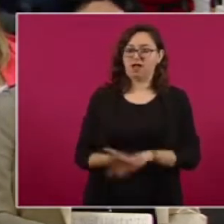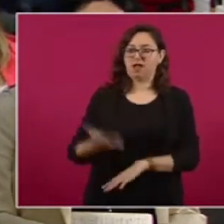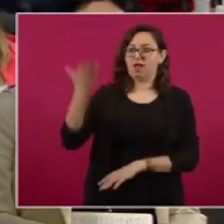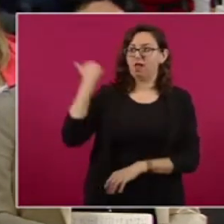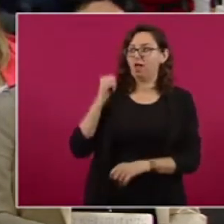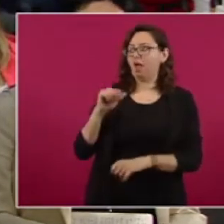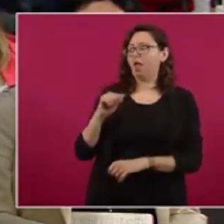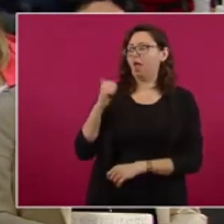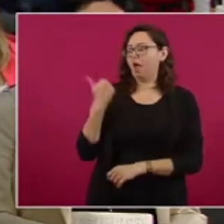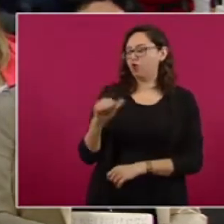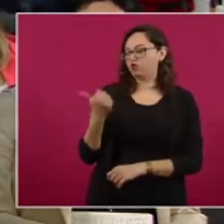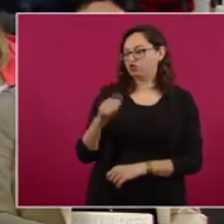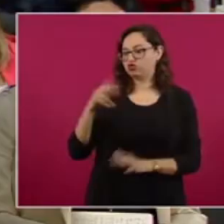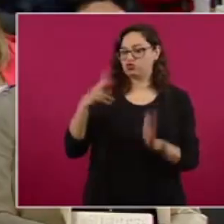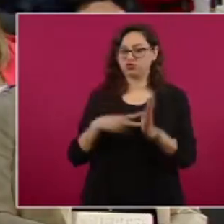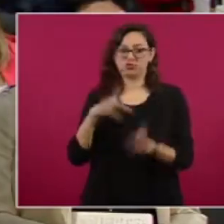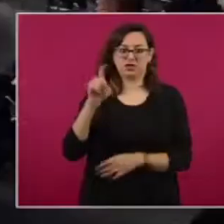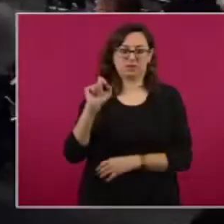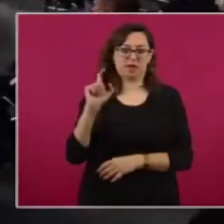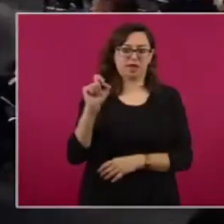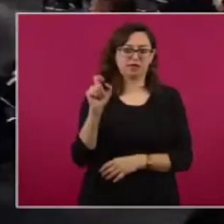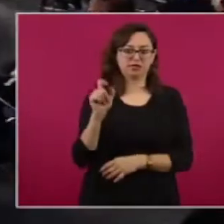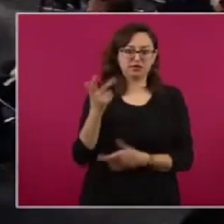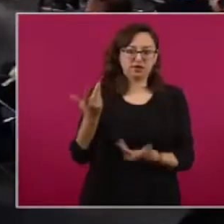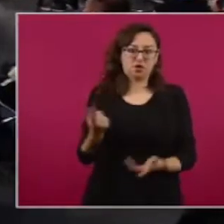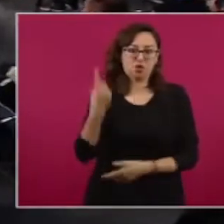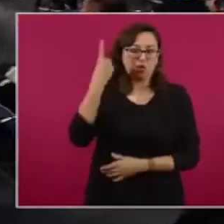de 2020 en Querétaro.